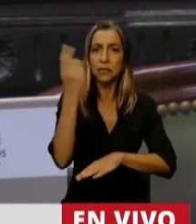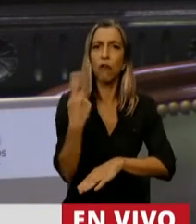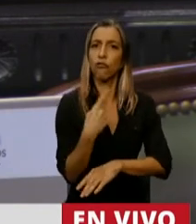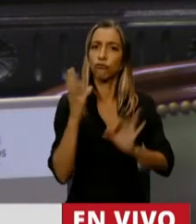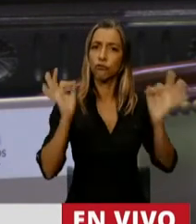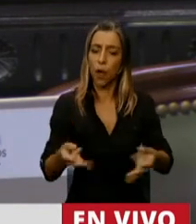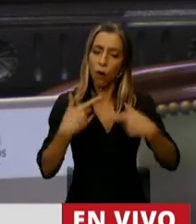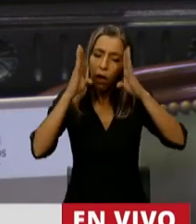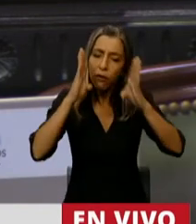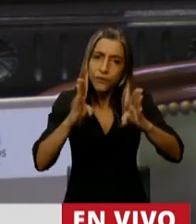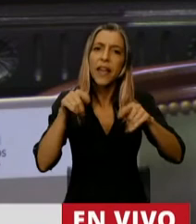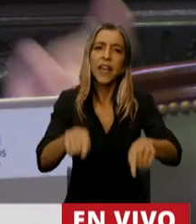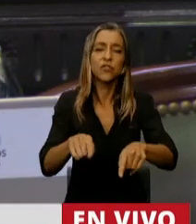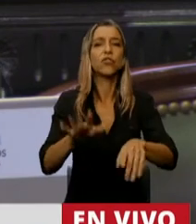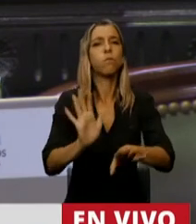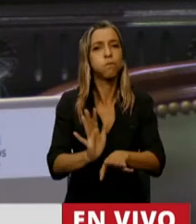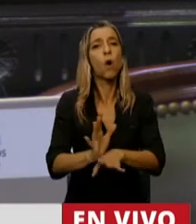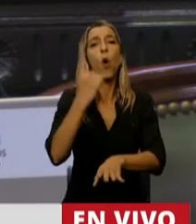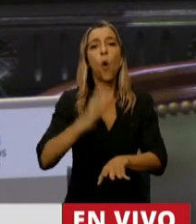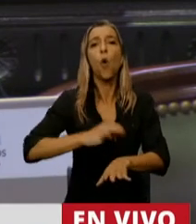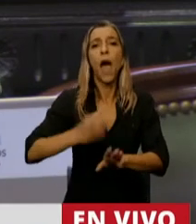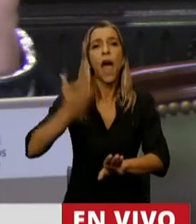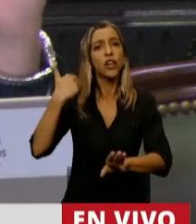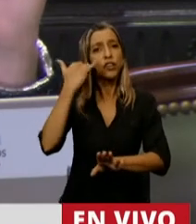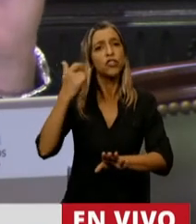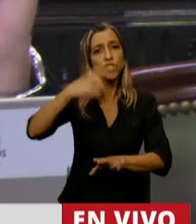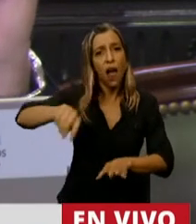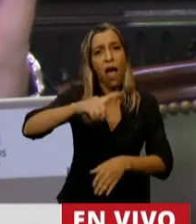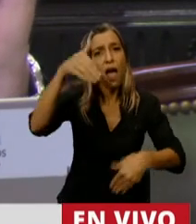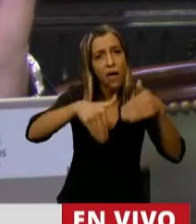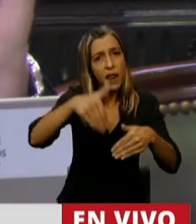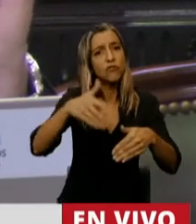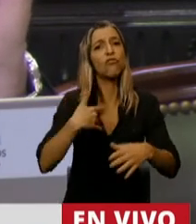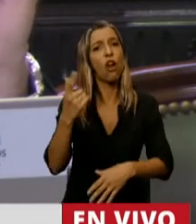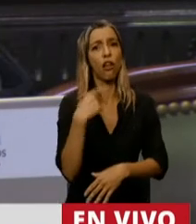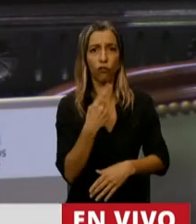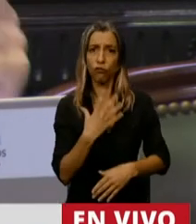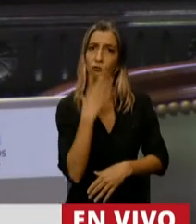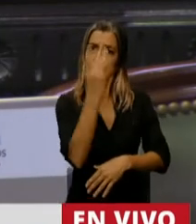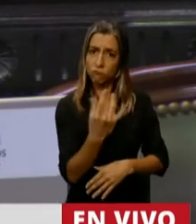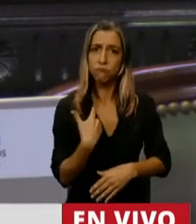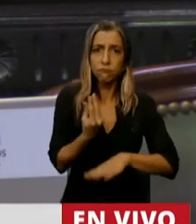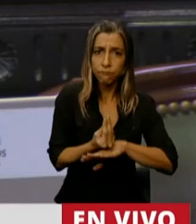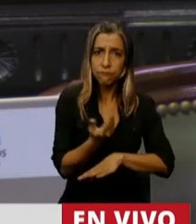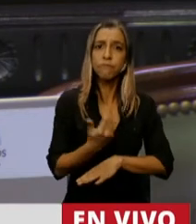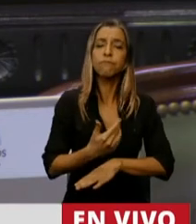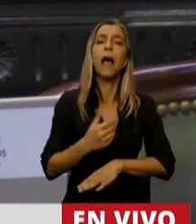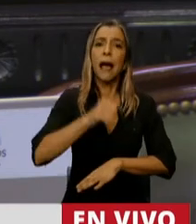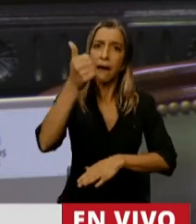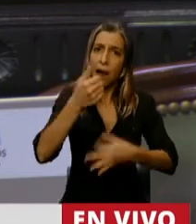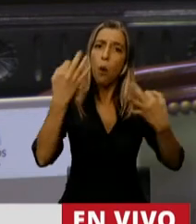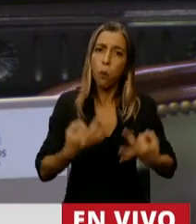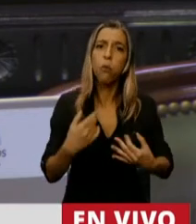modelo político, que fue validado hace un año en un proceso electoral, y durante ese año